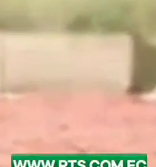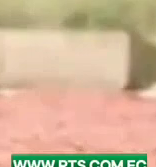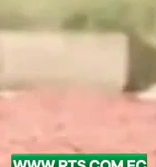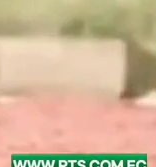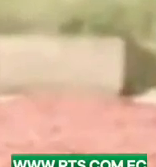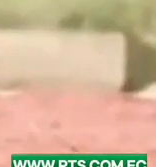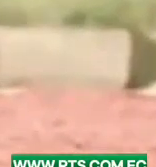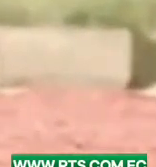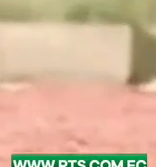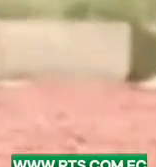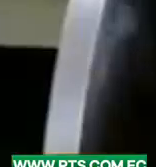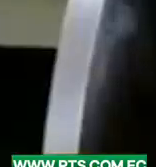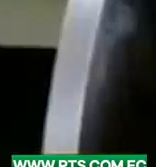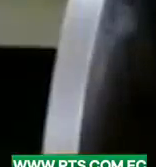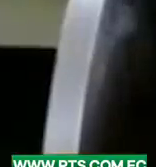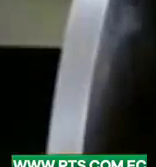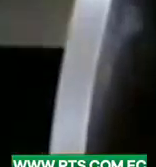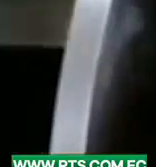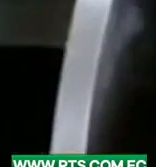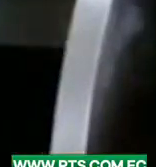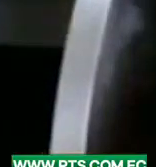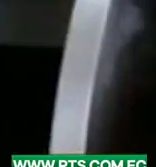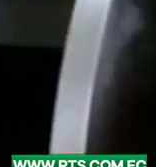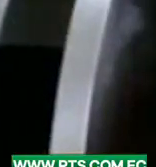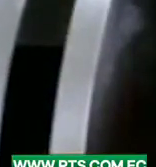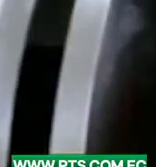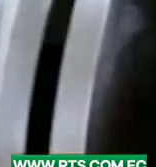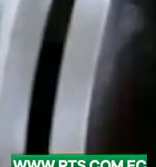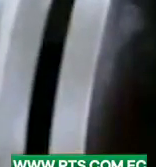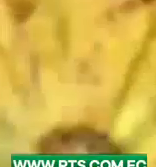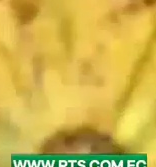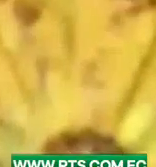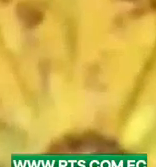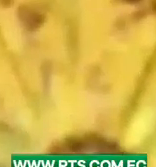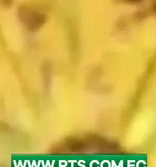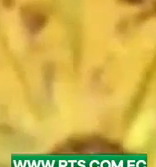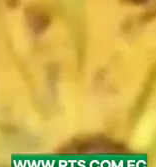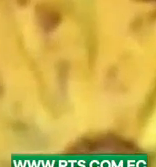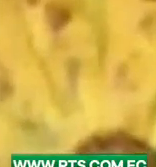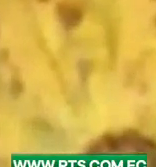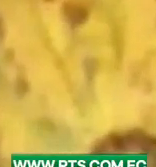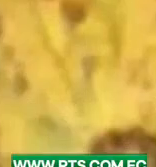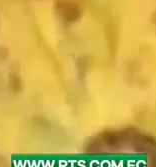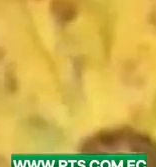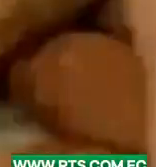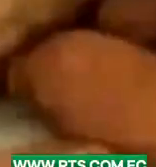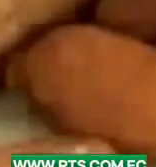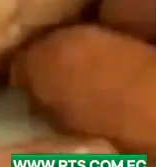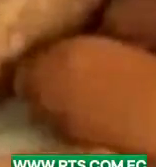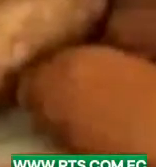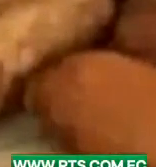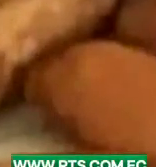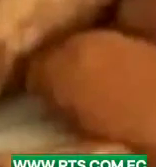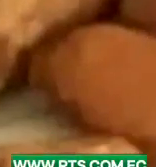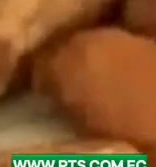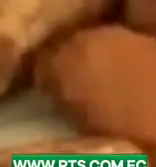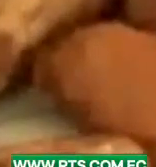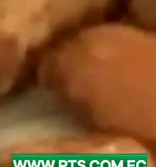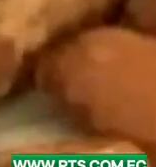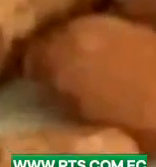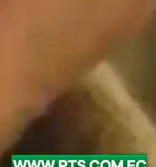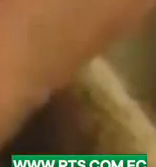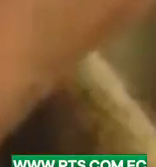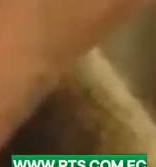El cacao es nuestro y se trabaja para darle el valor que se merece. Consumamos primero lo nuestro. En Zamora